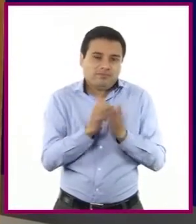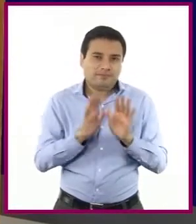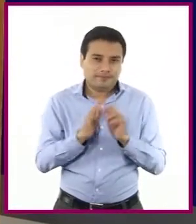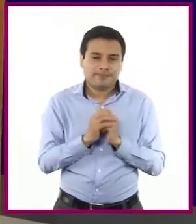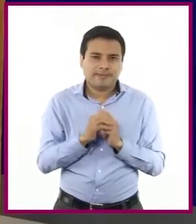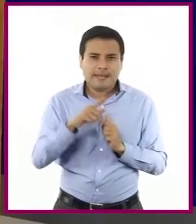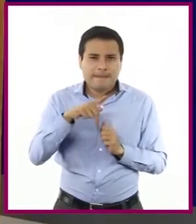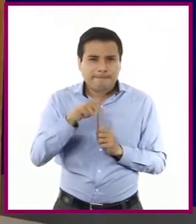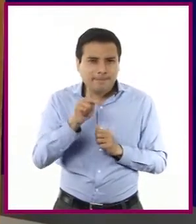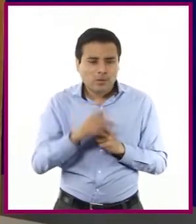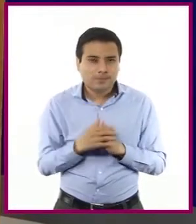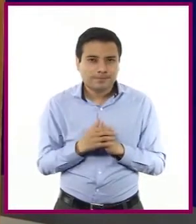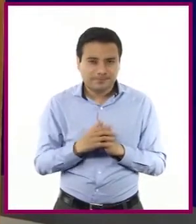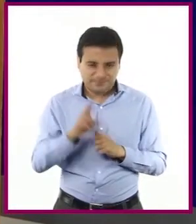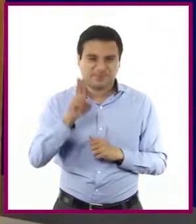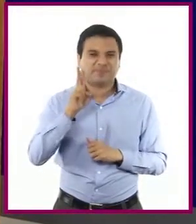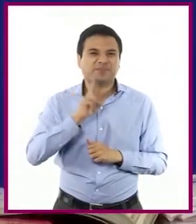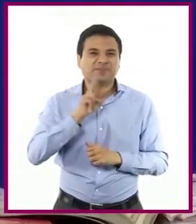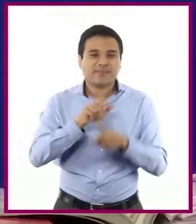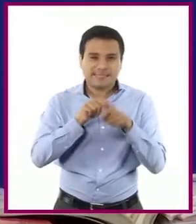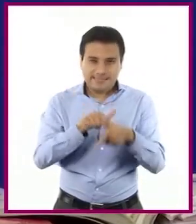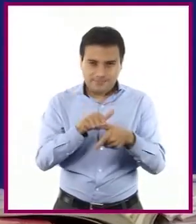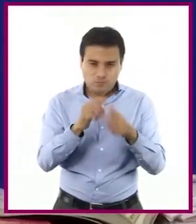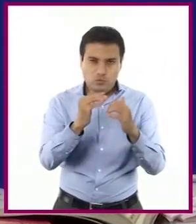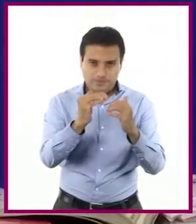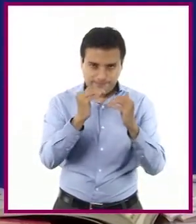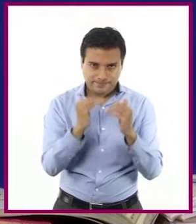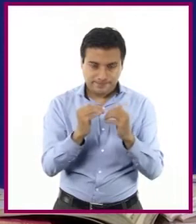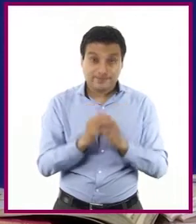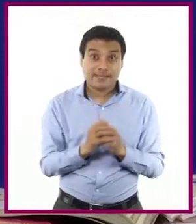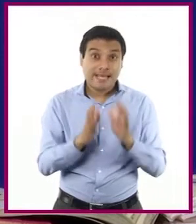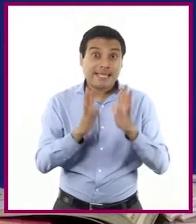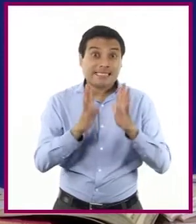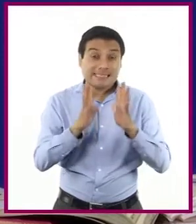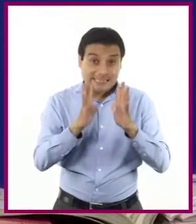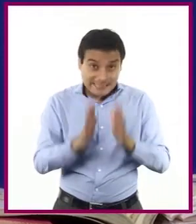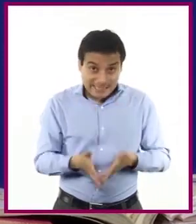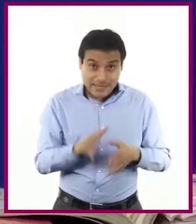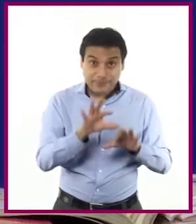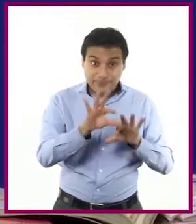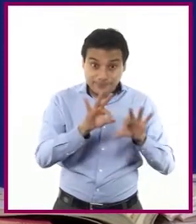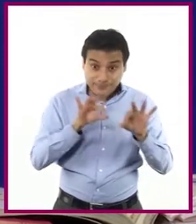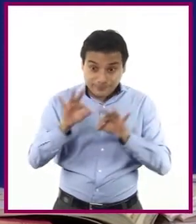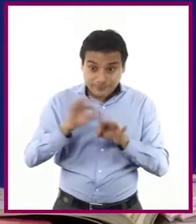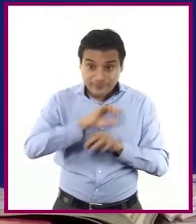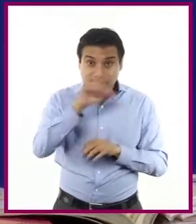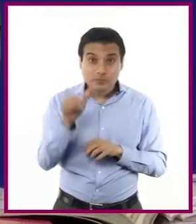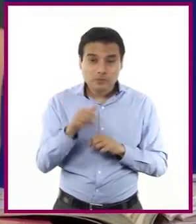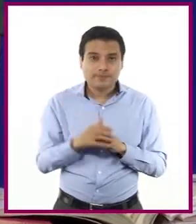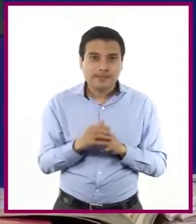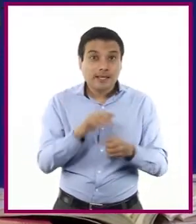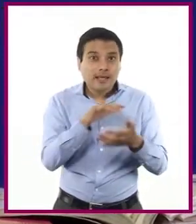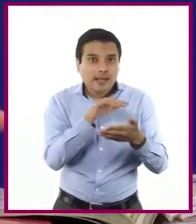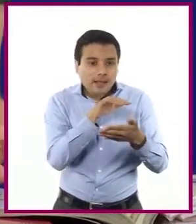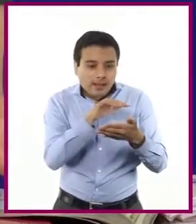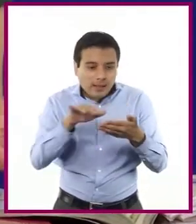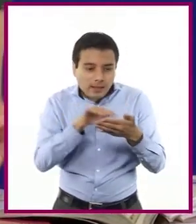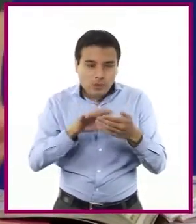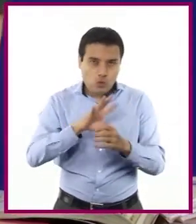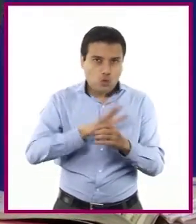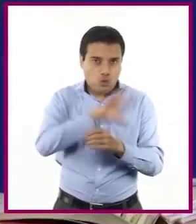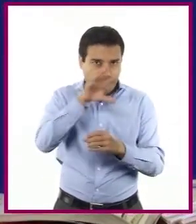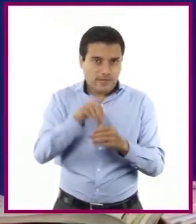pero vamos a continuar. Ya que tenemos la información seleccionada, el siguiente paso es leer la información